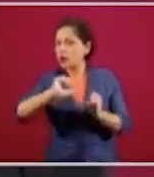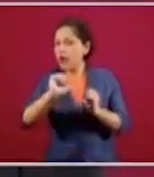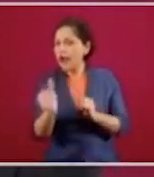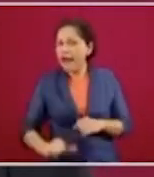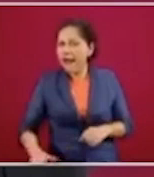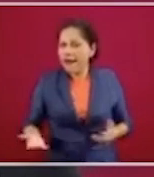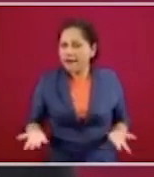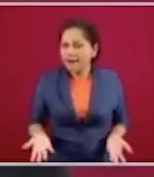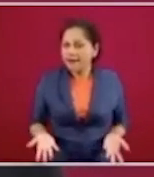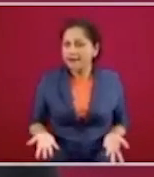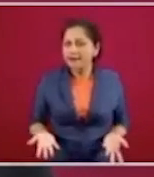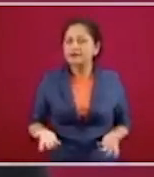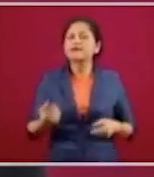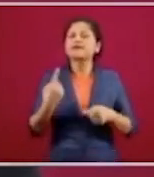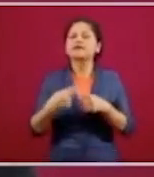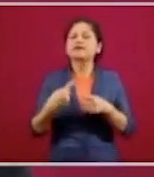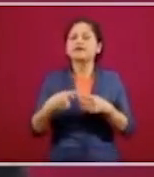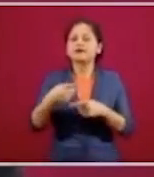Históricamente.